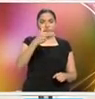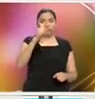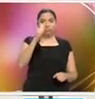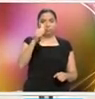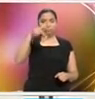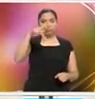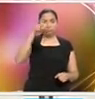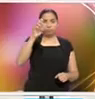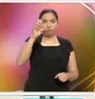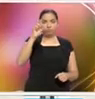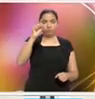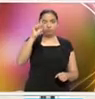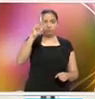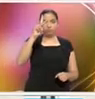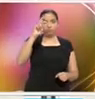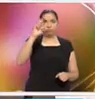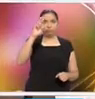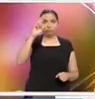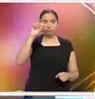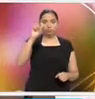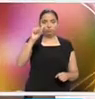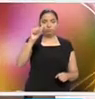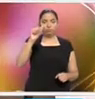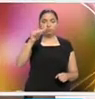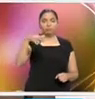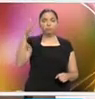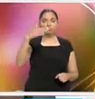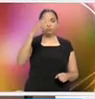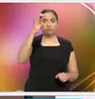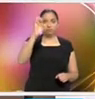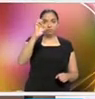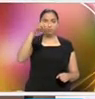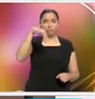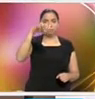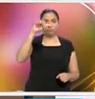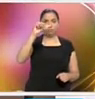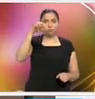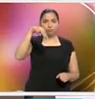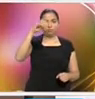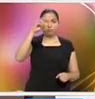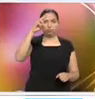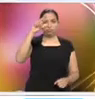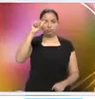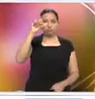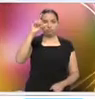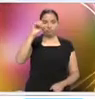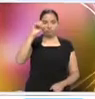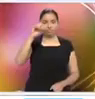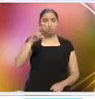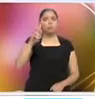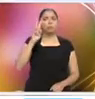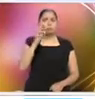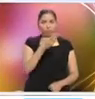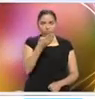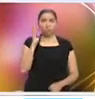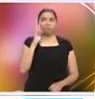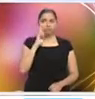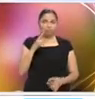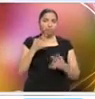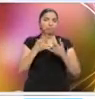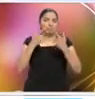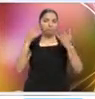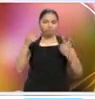chica que quiere actuar y se tiene que disfrazar de hombre para actuar en las obras de Shakespeare. Cosa bastante común en aquel entonces. Ángel Deza, muchísimas gracias